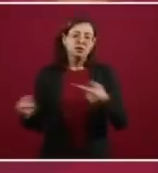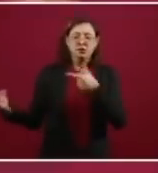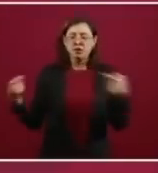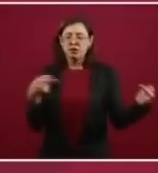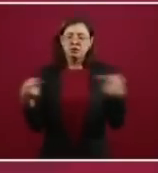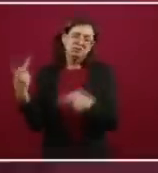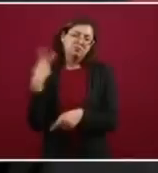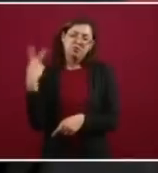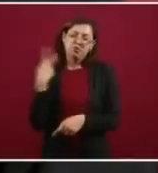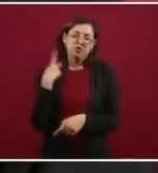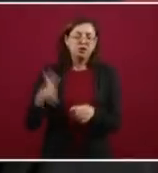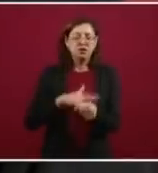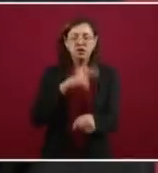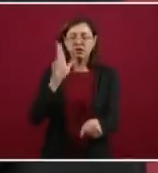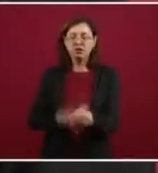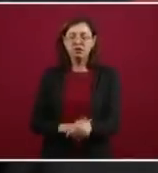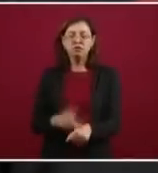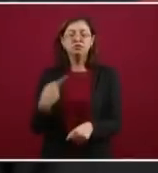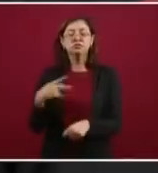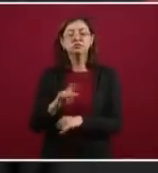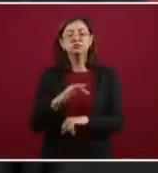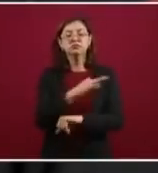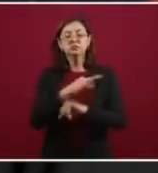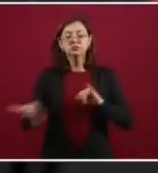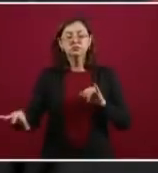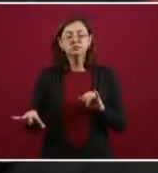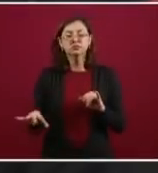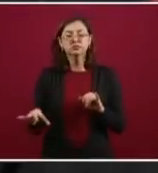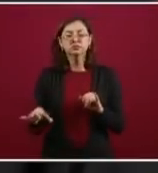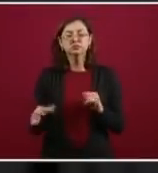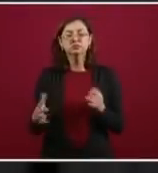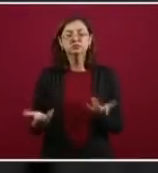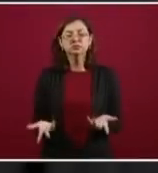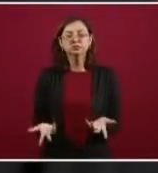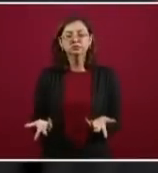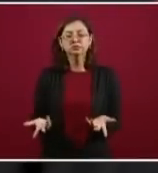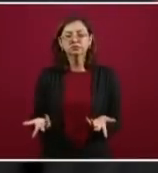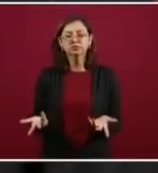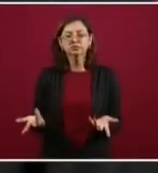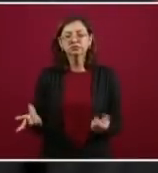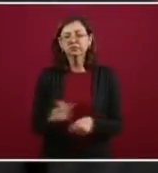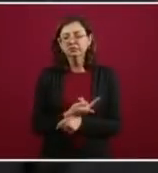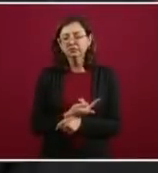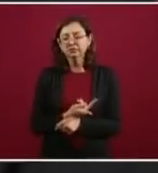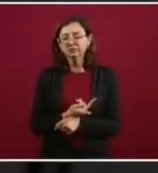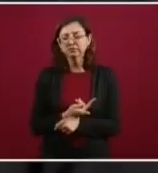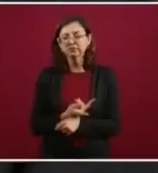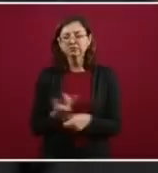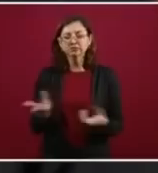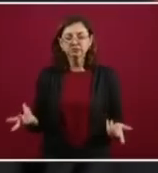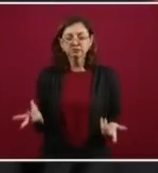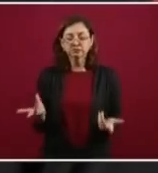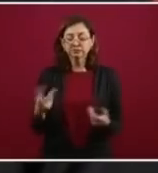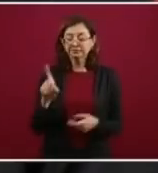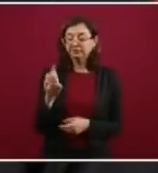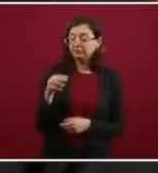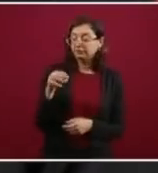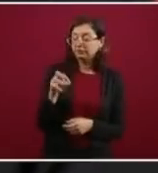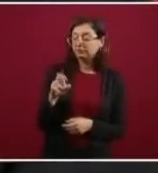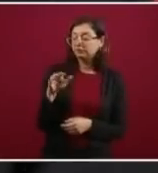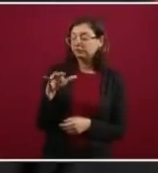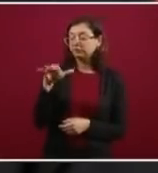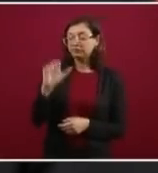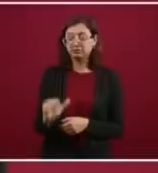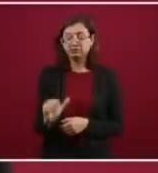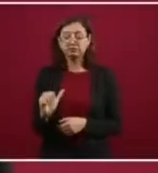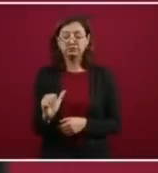confrontación política. Al final, si hay un método democrático